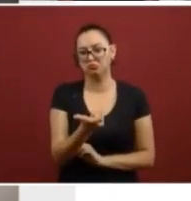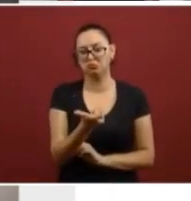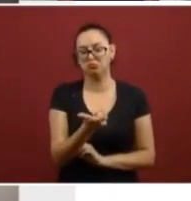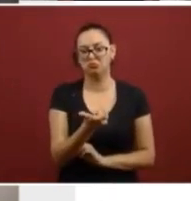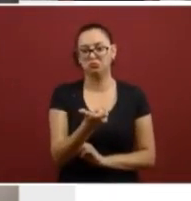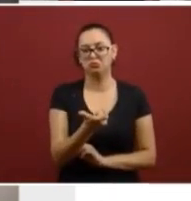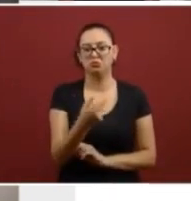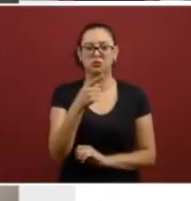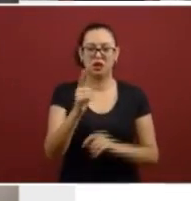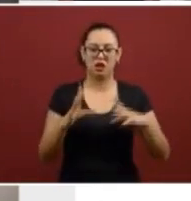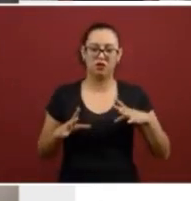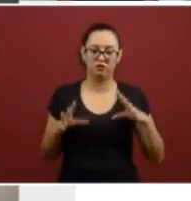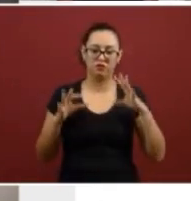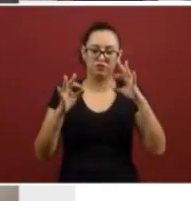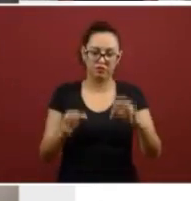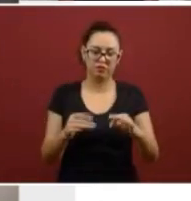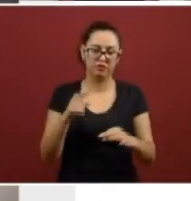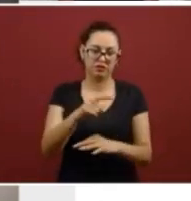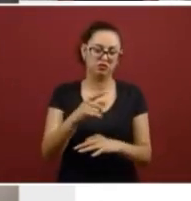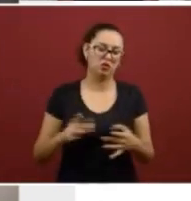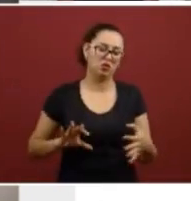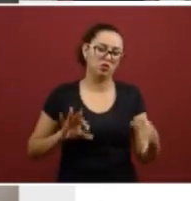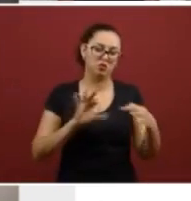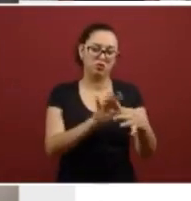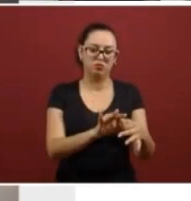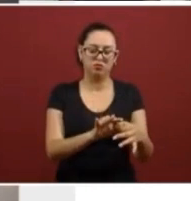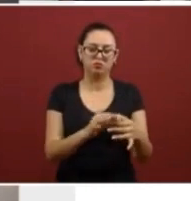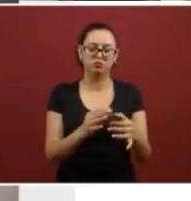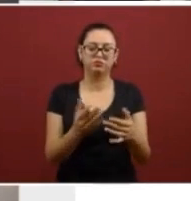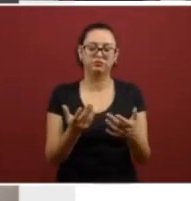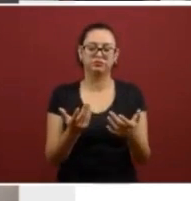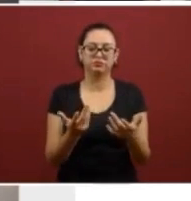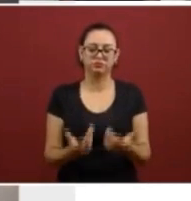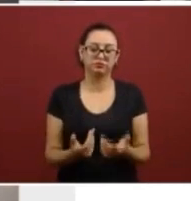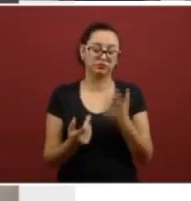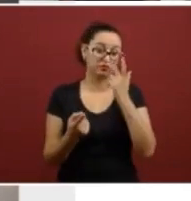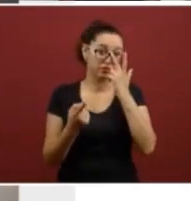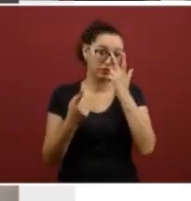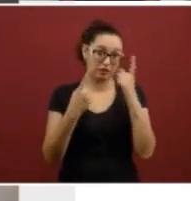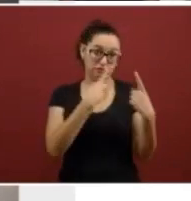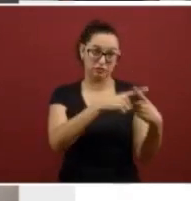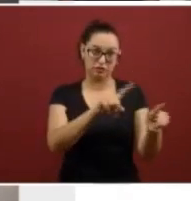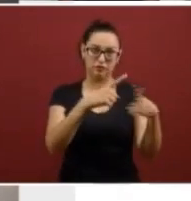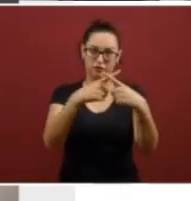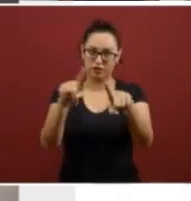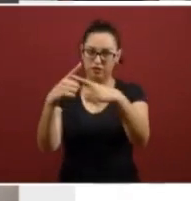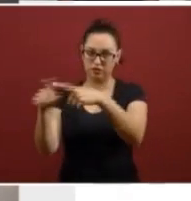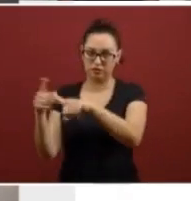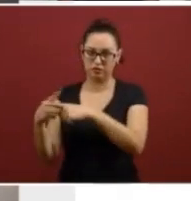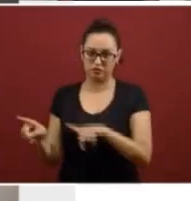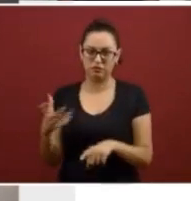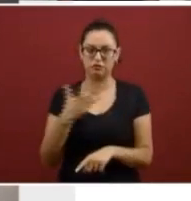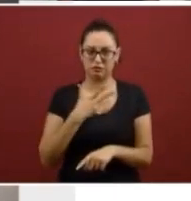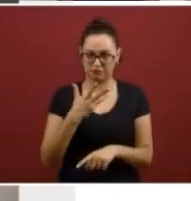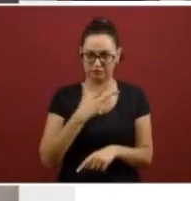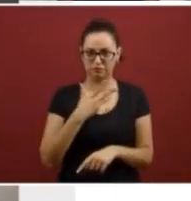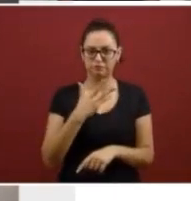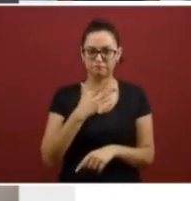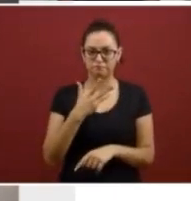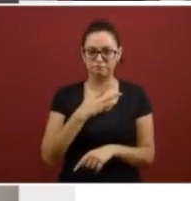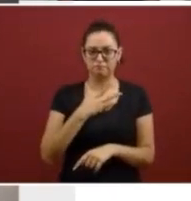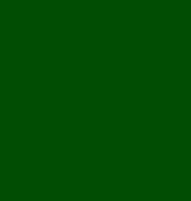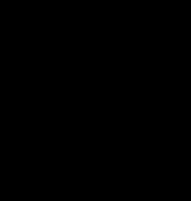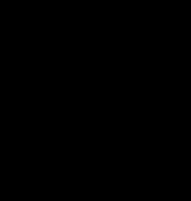Orozco con la Fundación Camino a Casa. Son de las que tenía esta fundación. Tiene So todavía a otra propiedad foundation que had creo those. que es de más